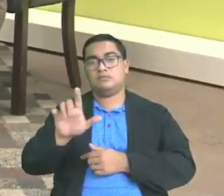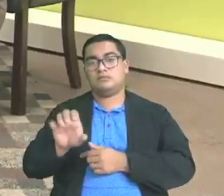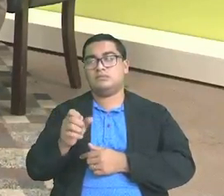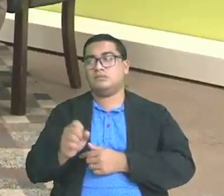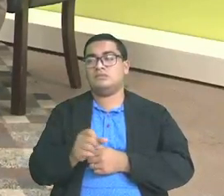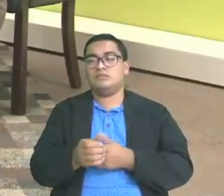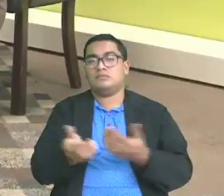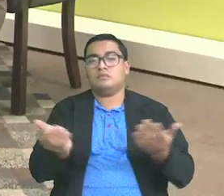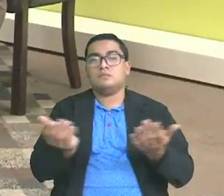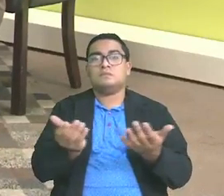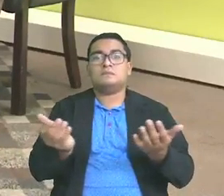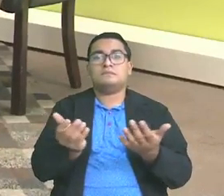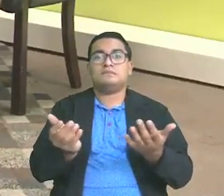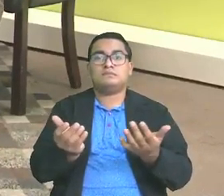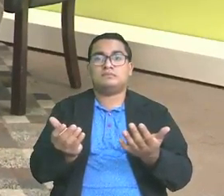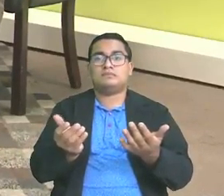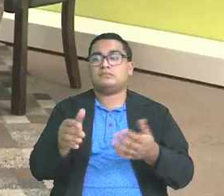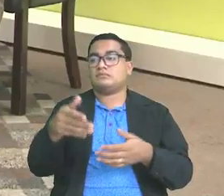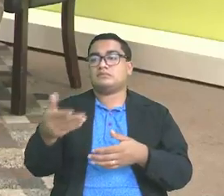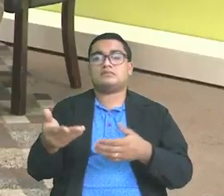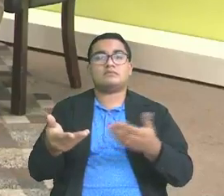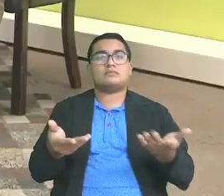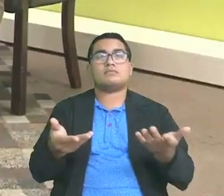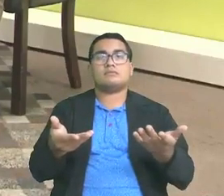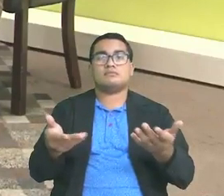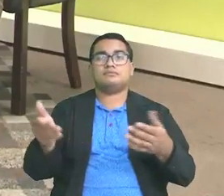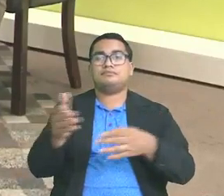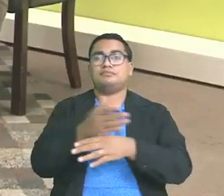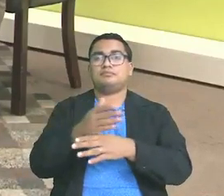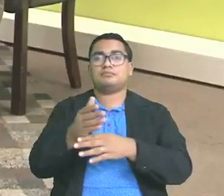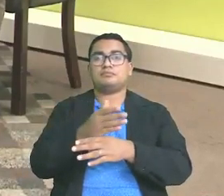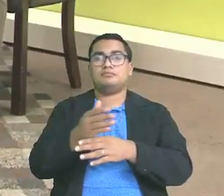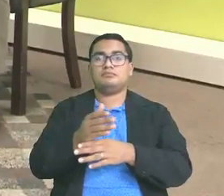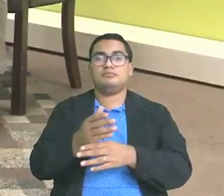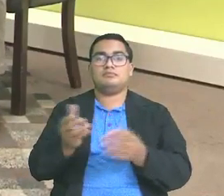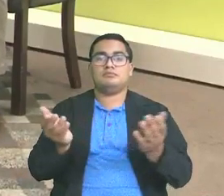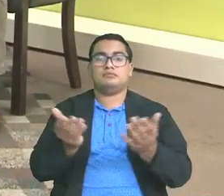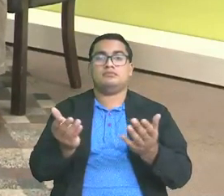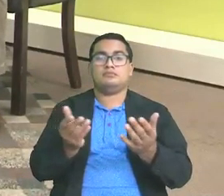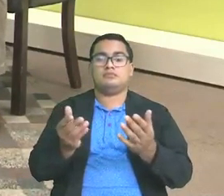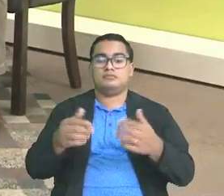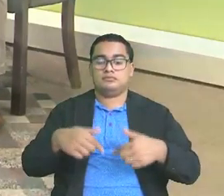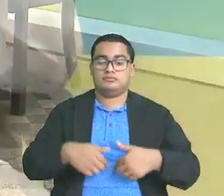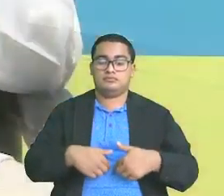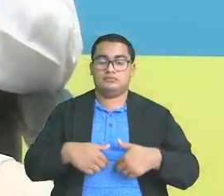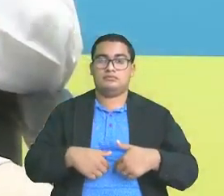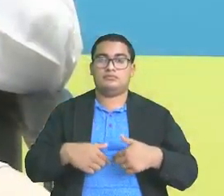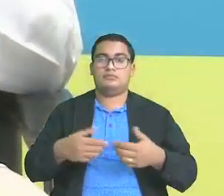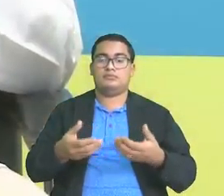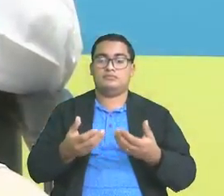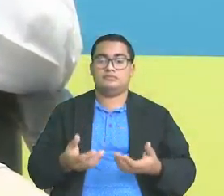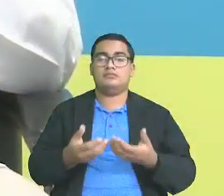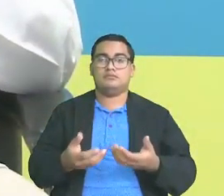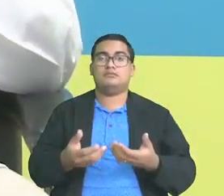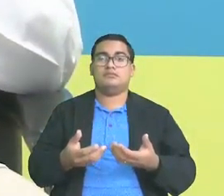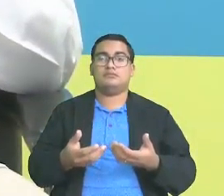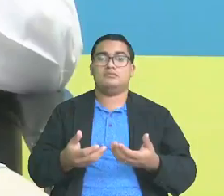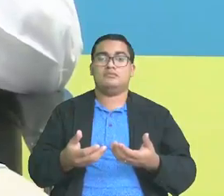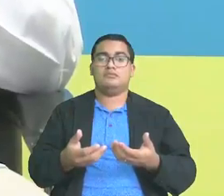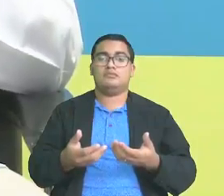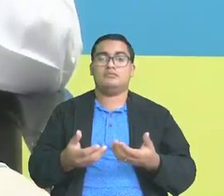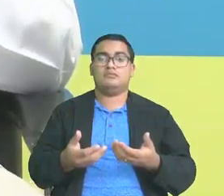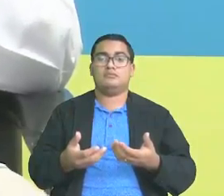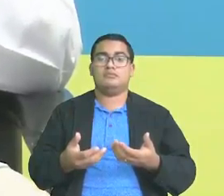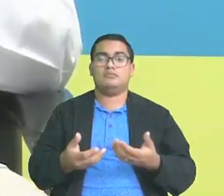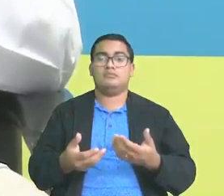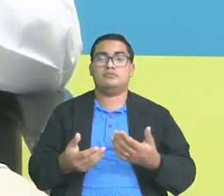se produce o cuál es la génesis de la hernia inguinal? Diferente a la hernia umbilical, los testículos, cuando nos